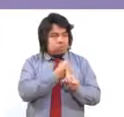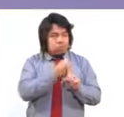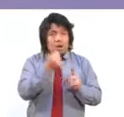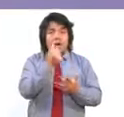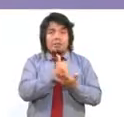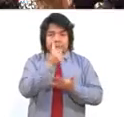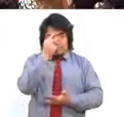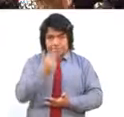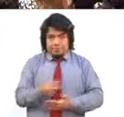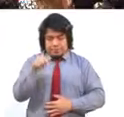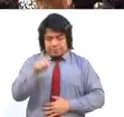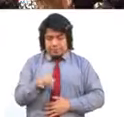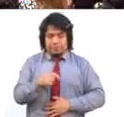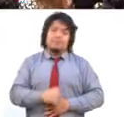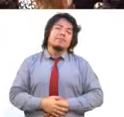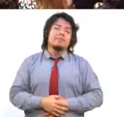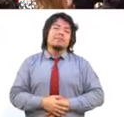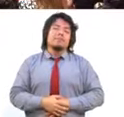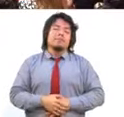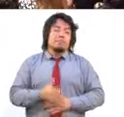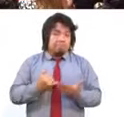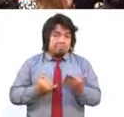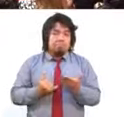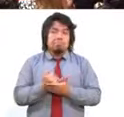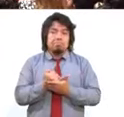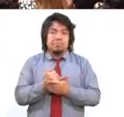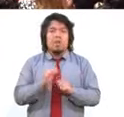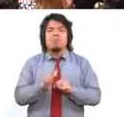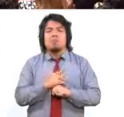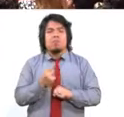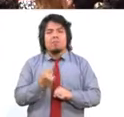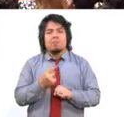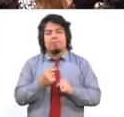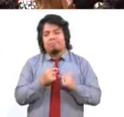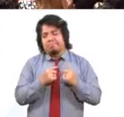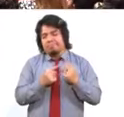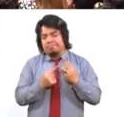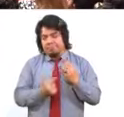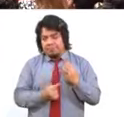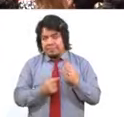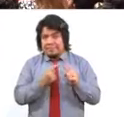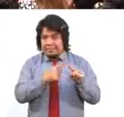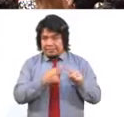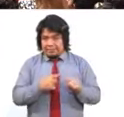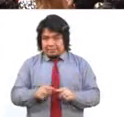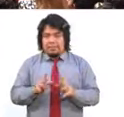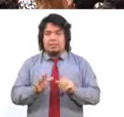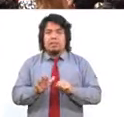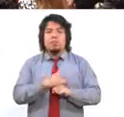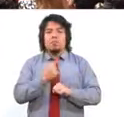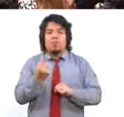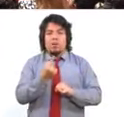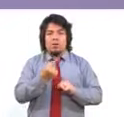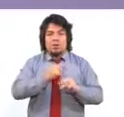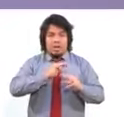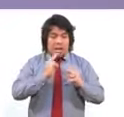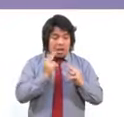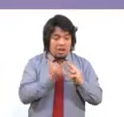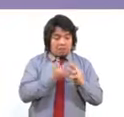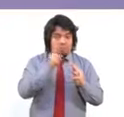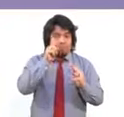de México. Decidimos hacerlo por varias razones. La primera, porque los feminicidios iban en